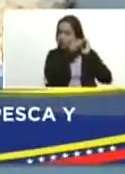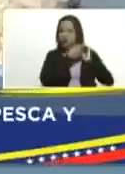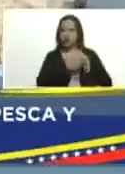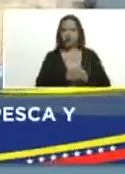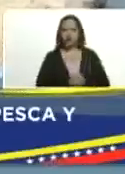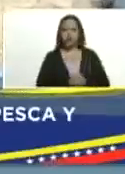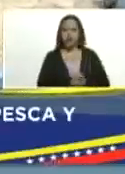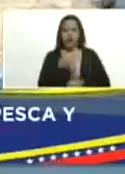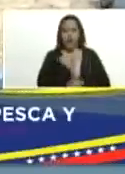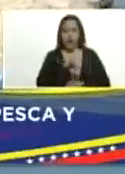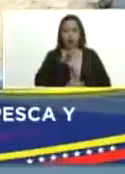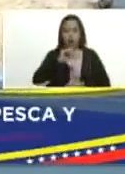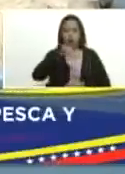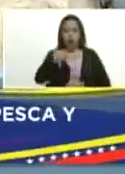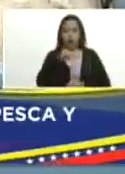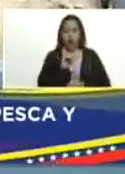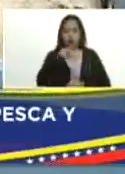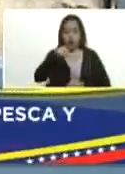Correcto.